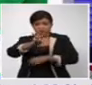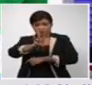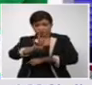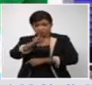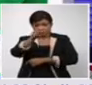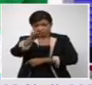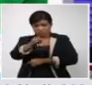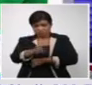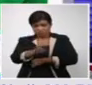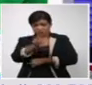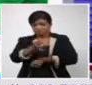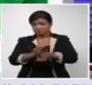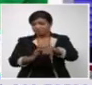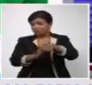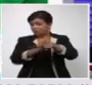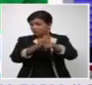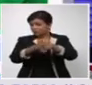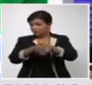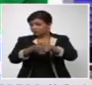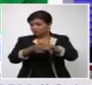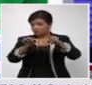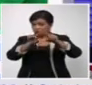la COVID-19 en nuestro país.